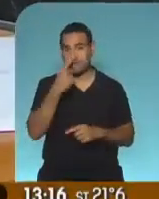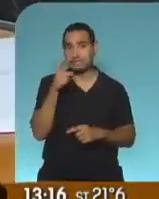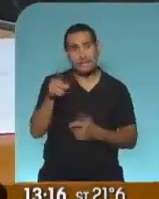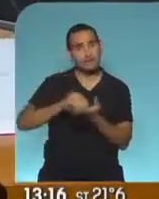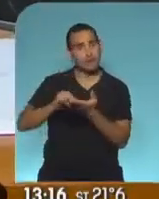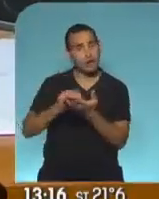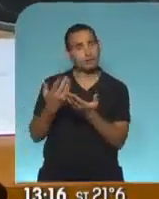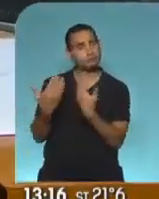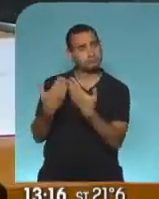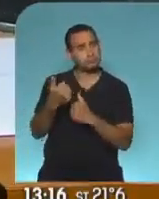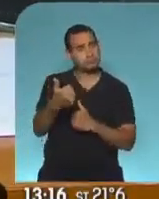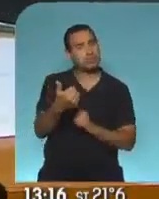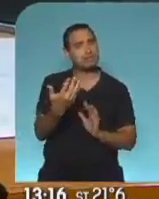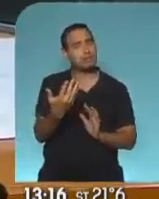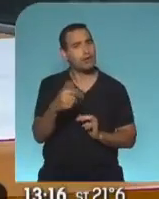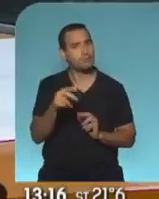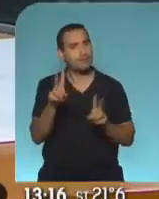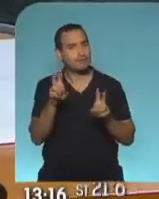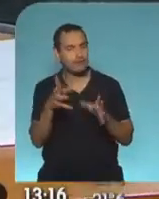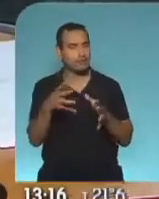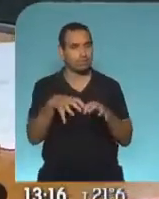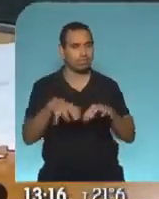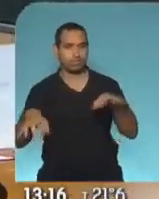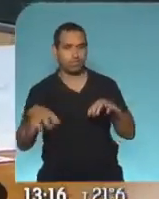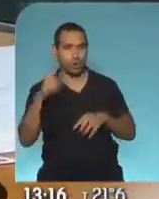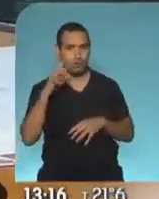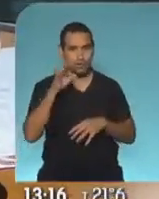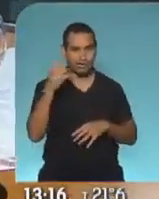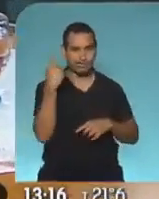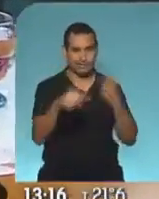con el doctor Carles, pero el tema divide aguas permanentemente y es un tema de discusión, me parece, en cada